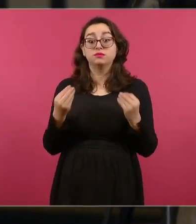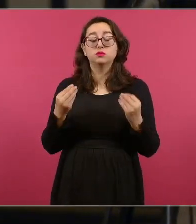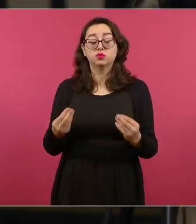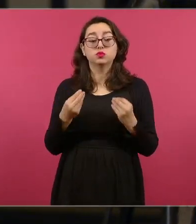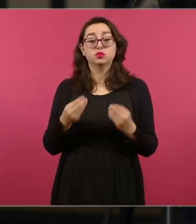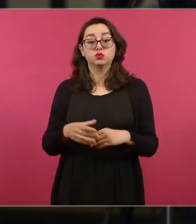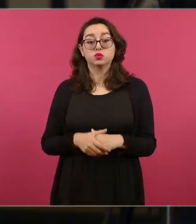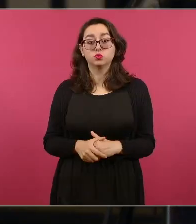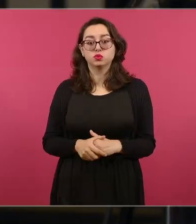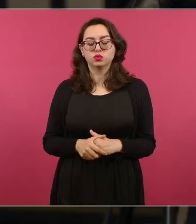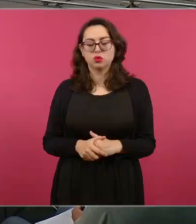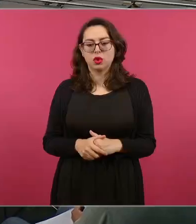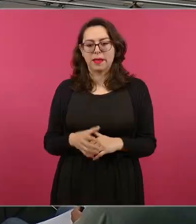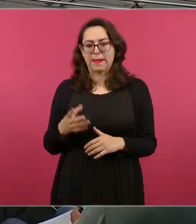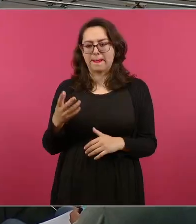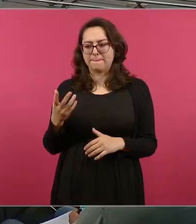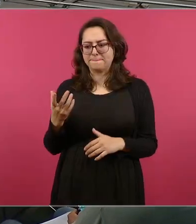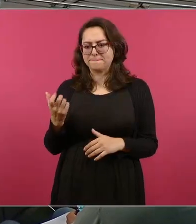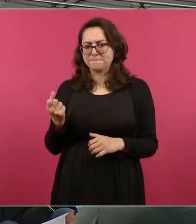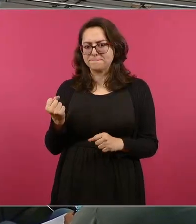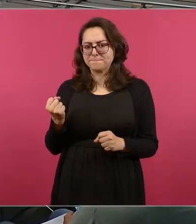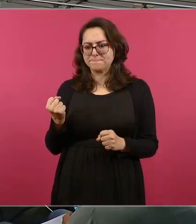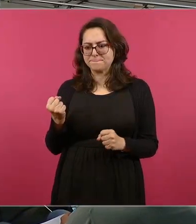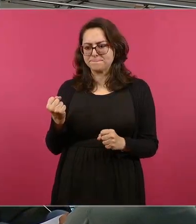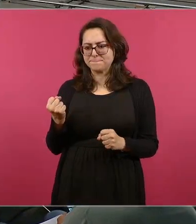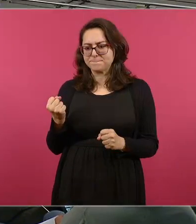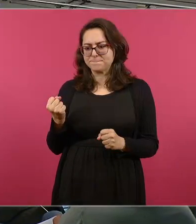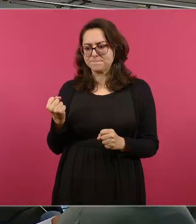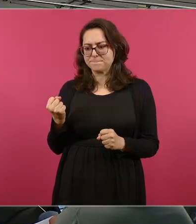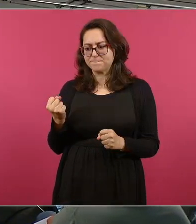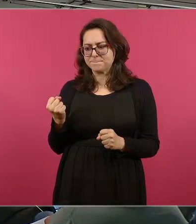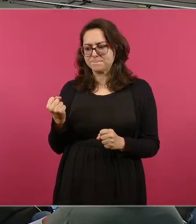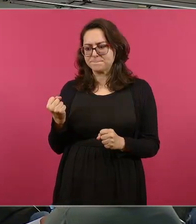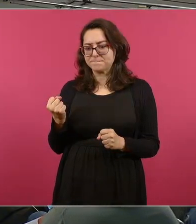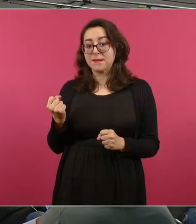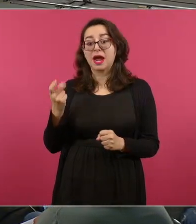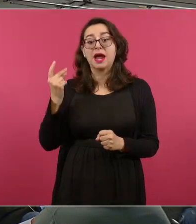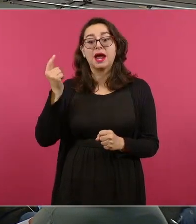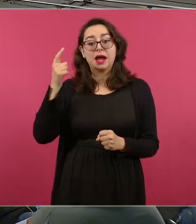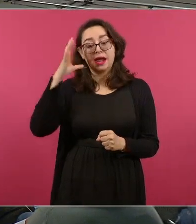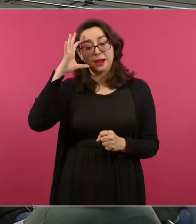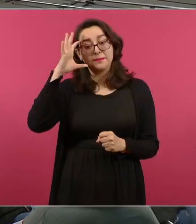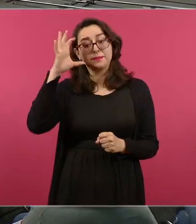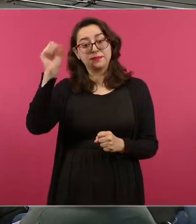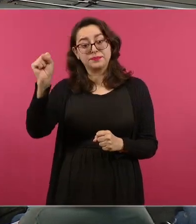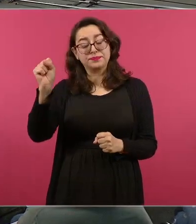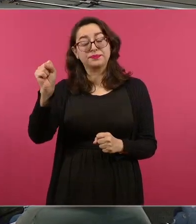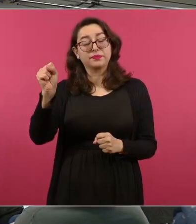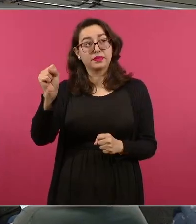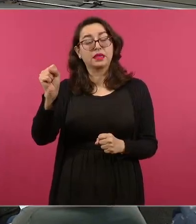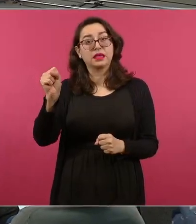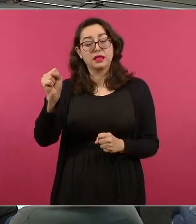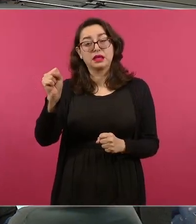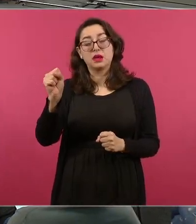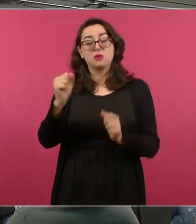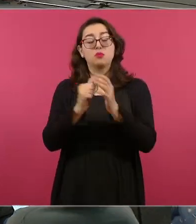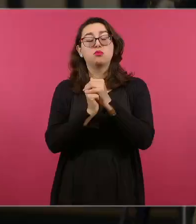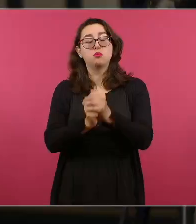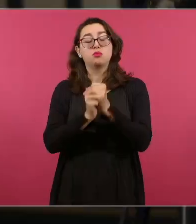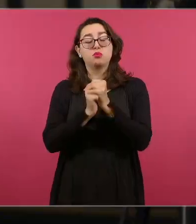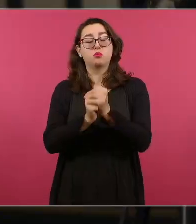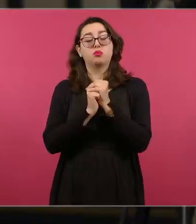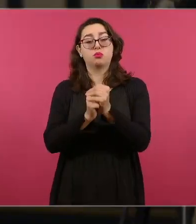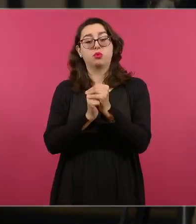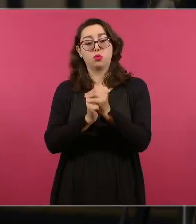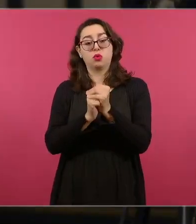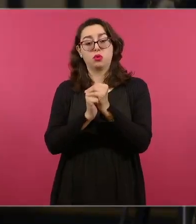Quería decirle que le ruegan, si se puede, toda esa gente de ahí le